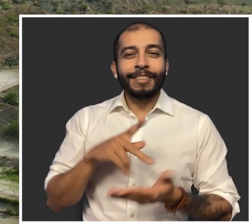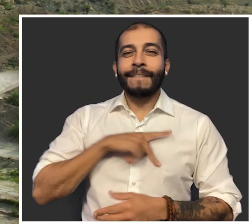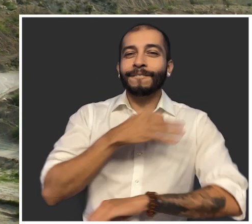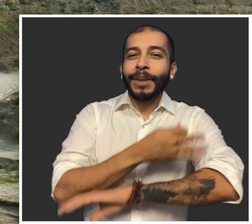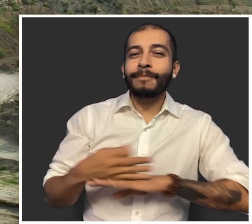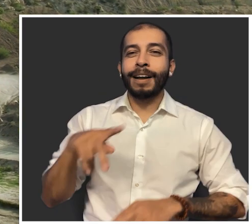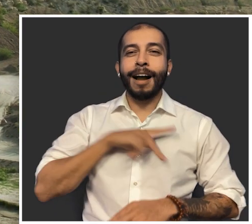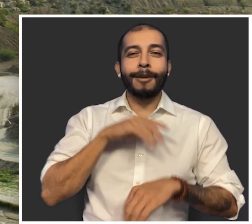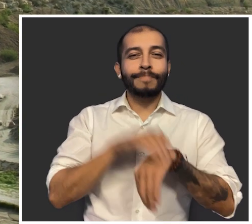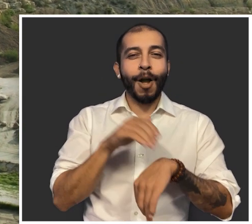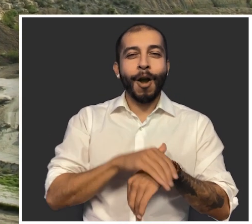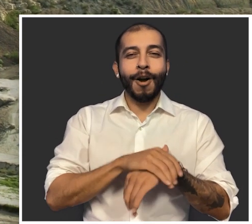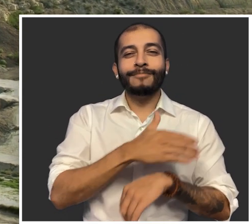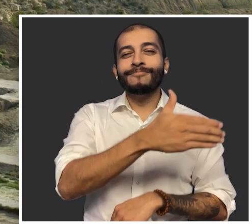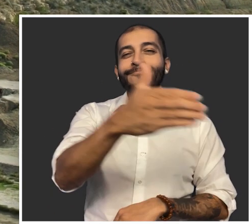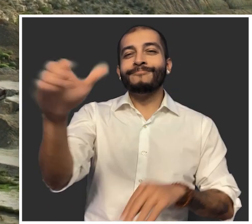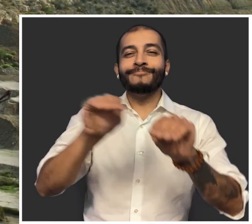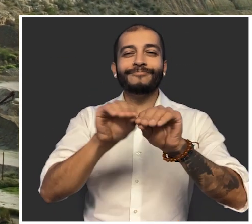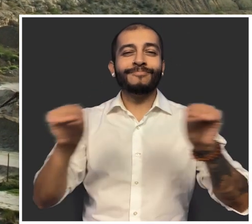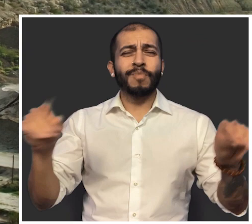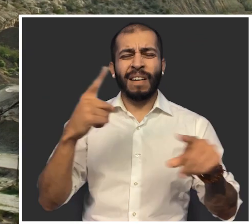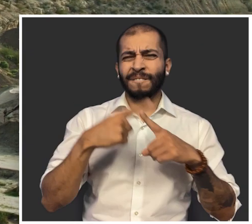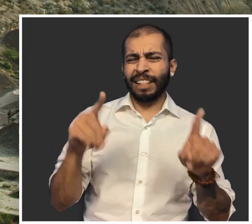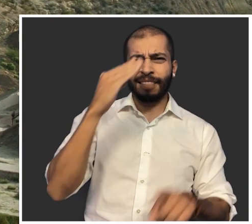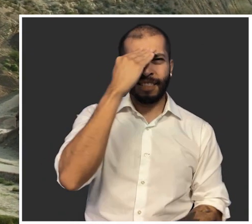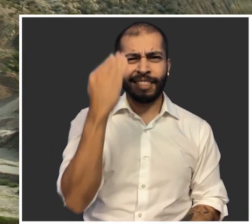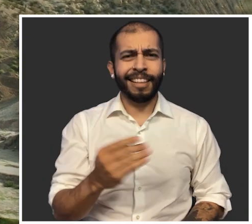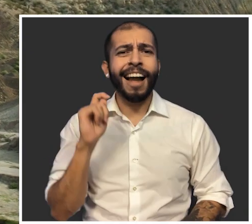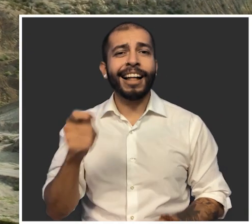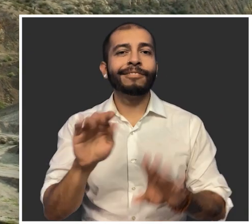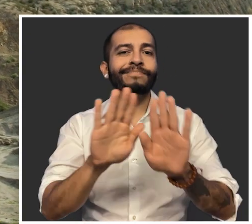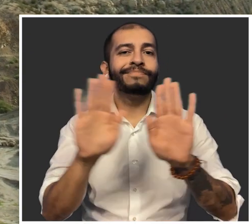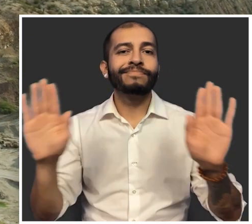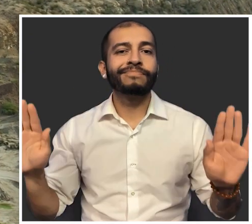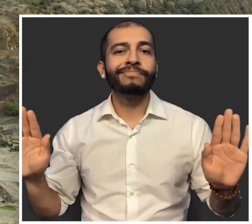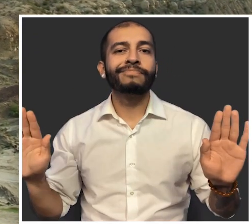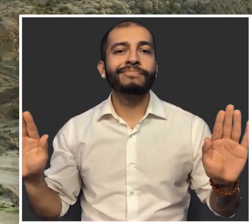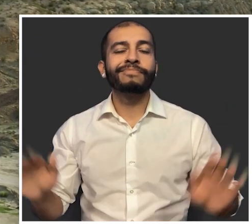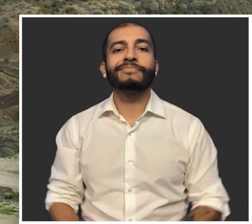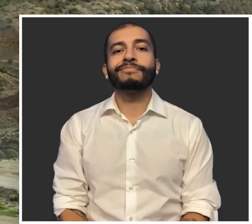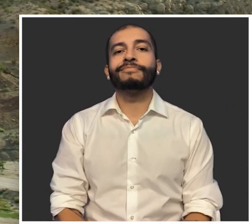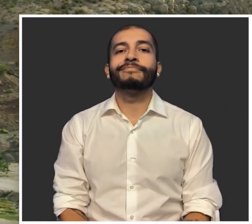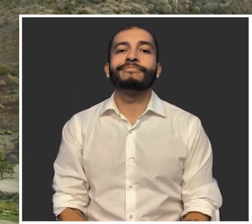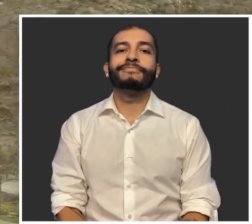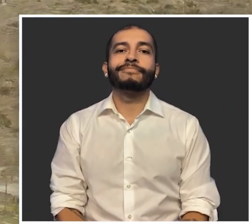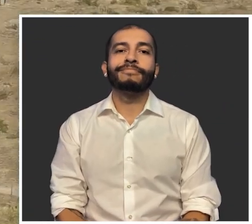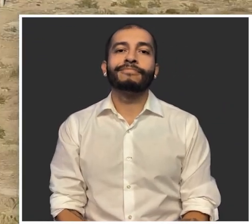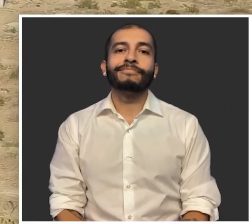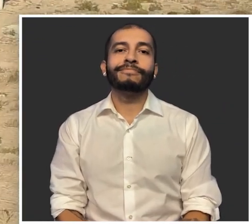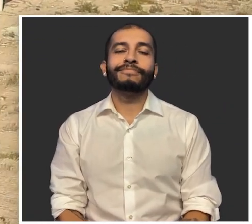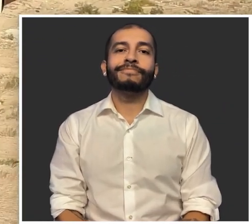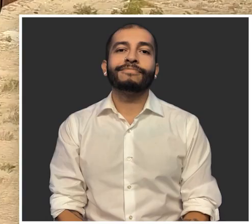otra mitad. Mi familia, mis amigos, es el mismo desierto. La única diferencia es ese